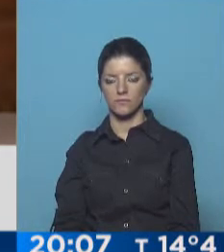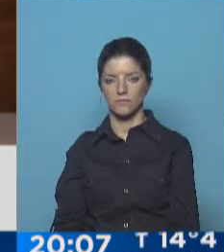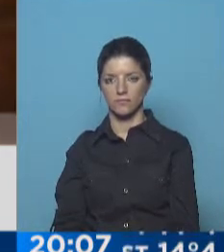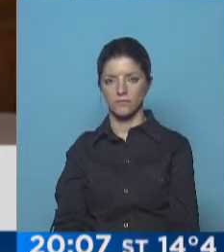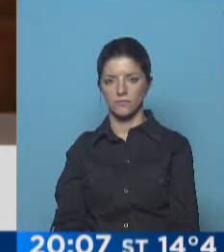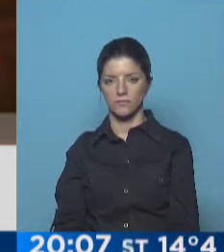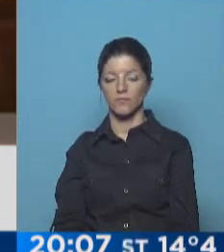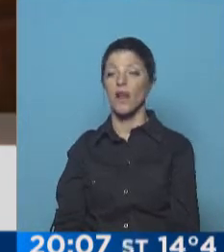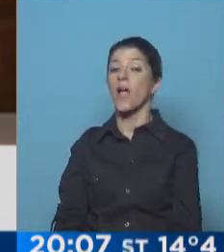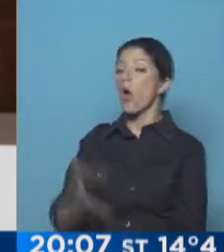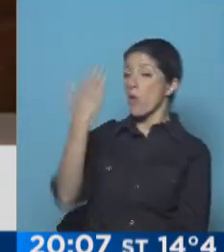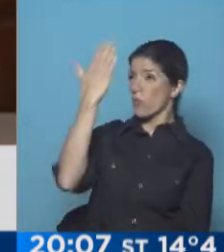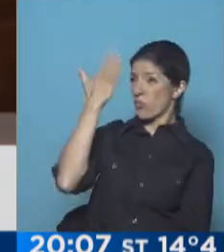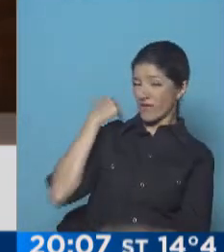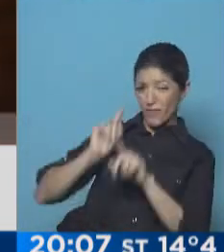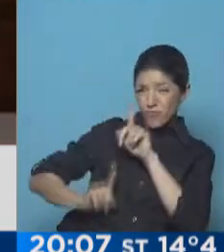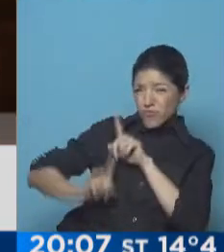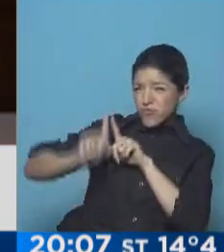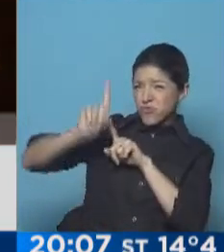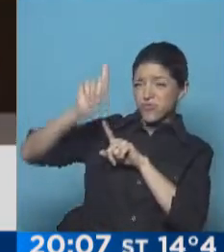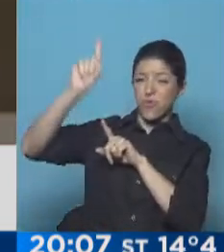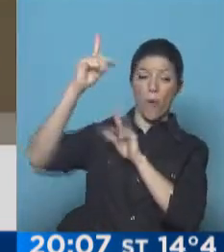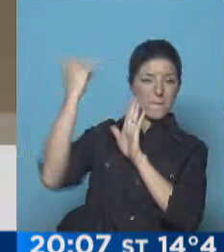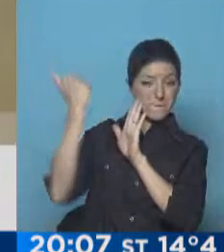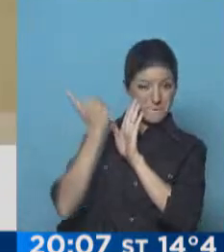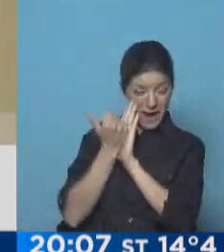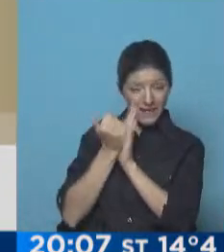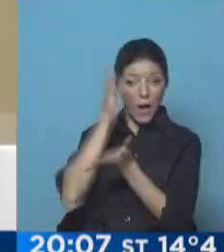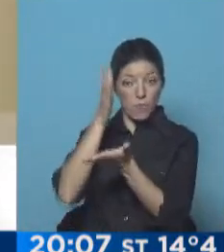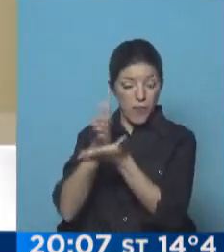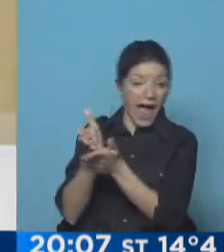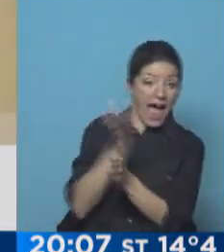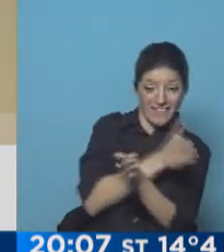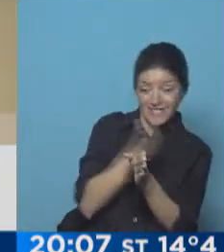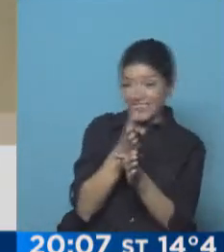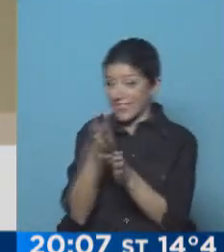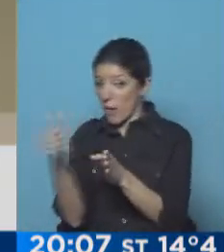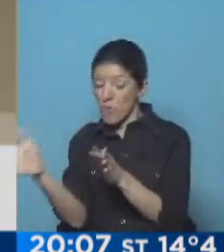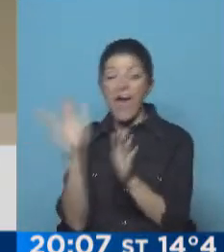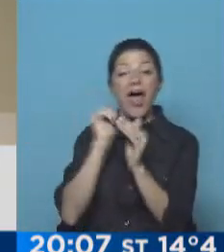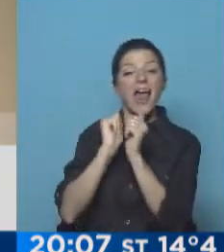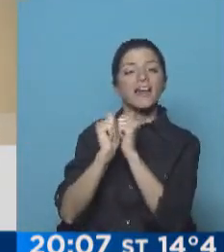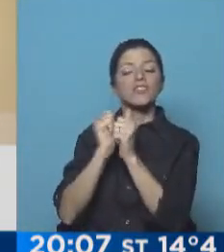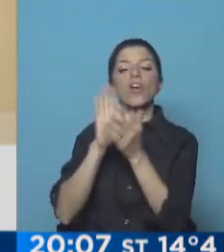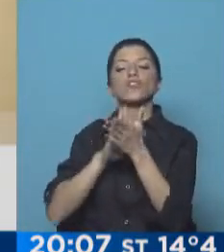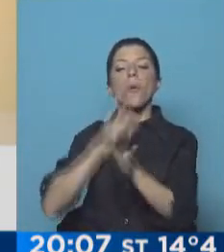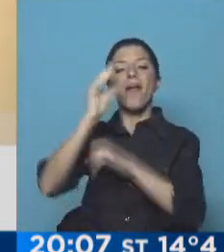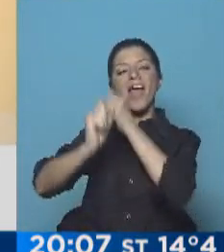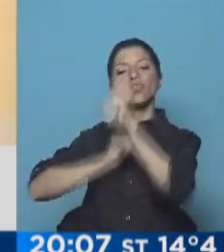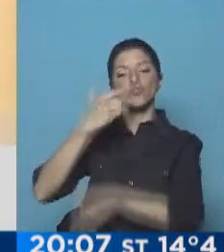Su lanzamiento fue un hito. Marcó un antes y un después en la historia de la industria